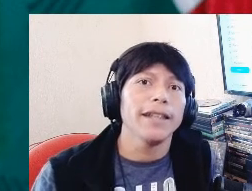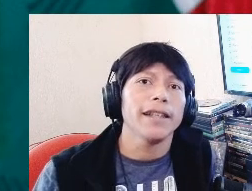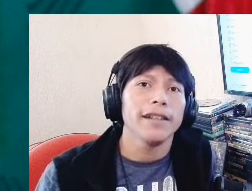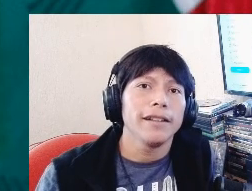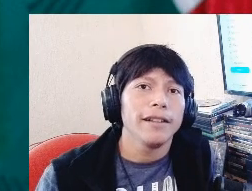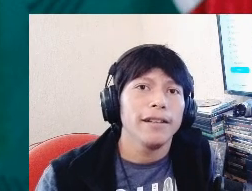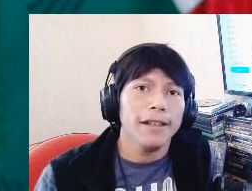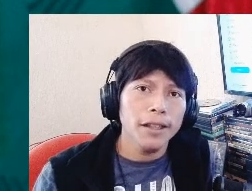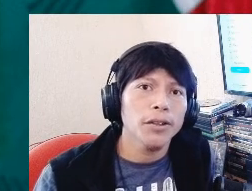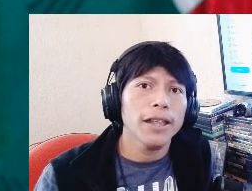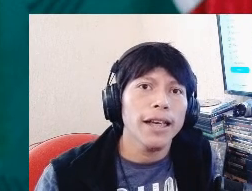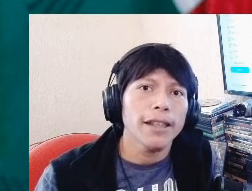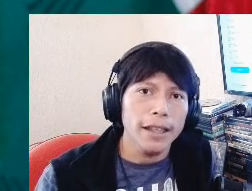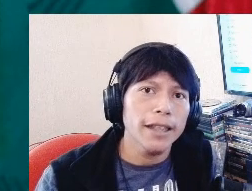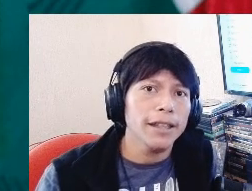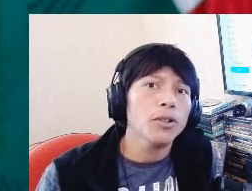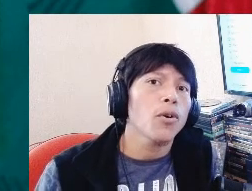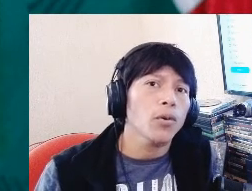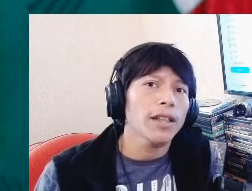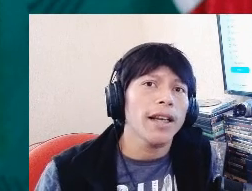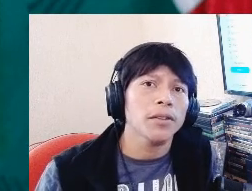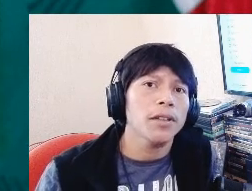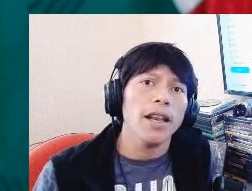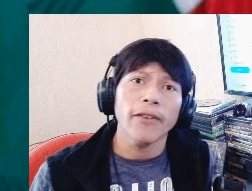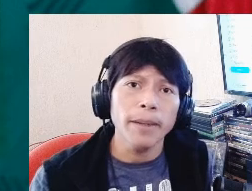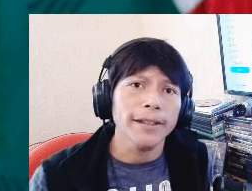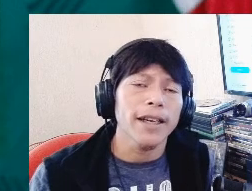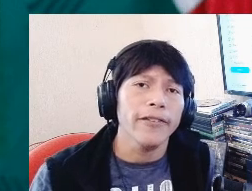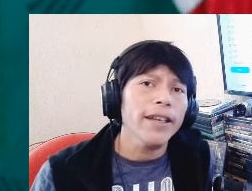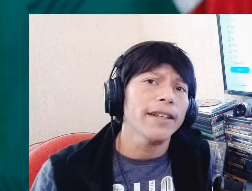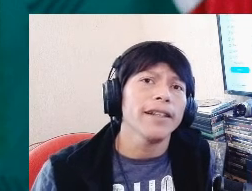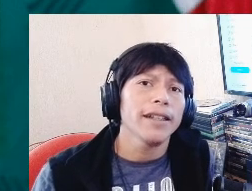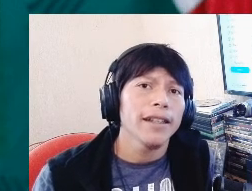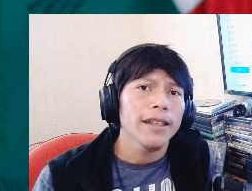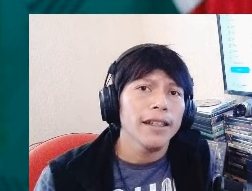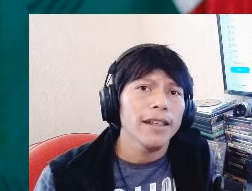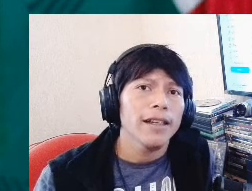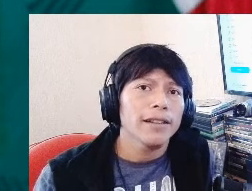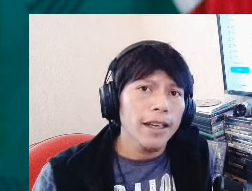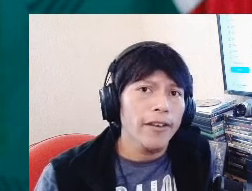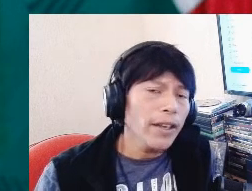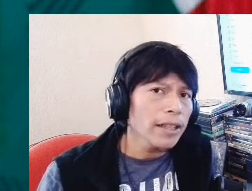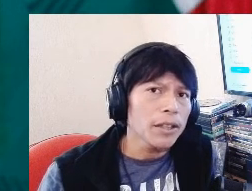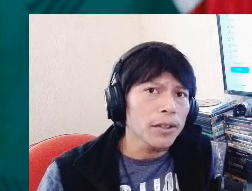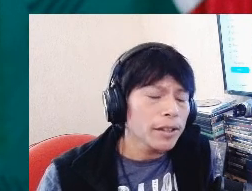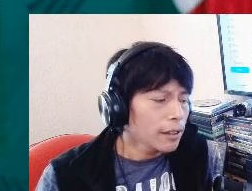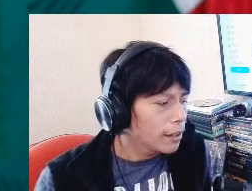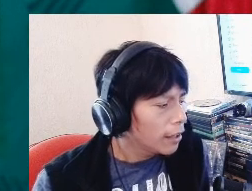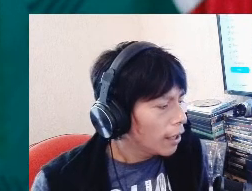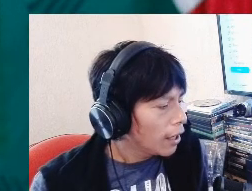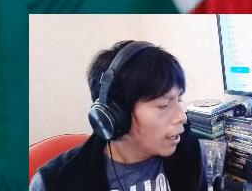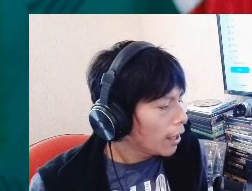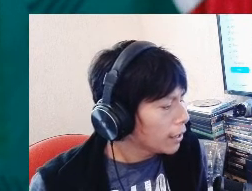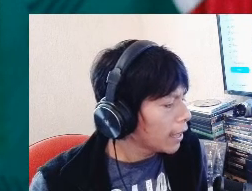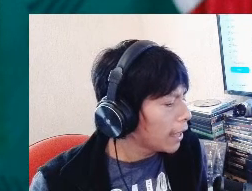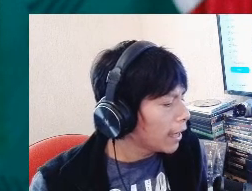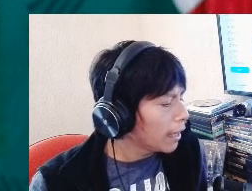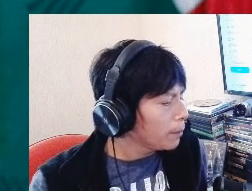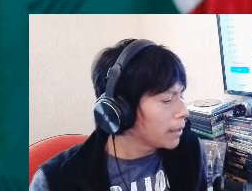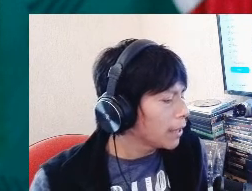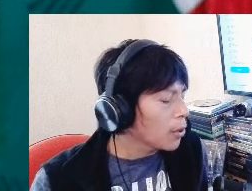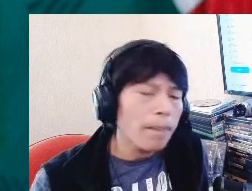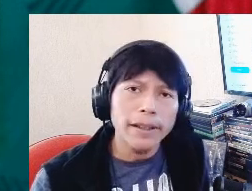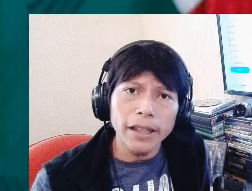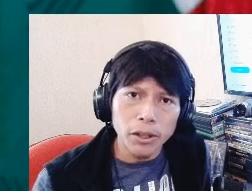sí calienta, eso sí calienta. Y es cierto, con justa razón, a la familia se le defiende. Se le defiende, señores. Así que